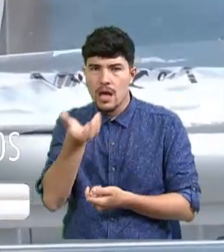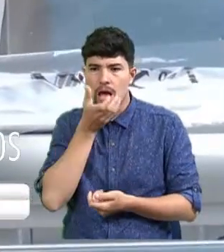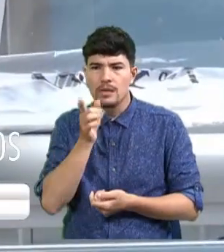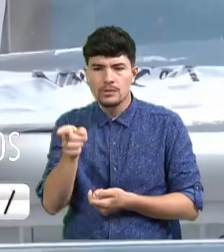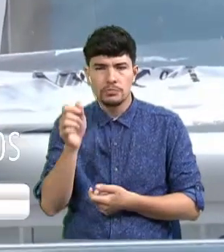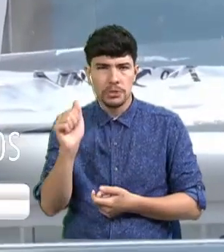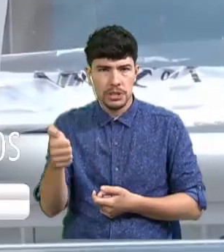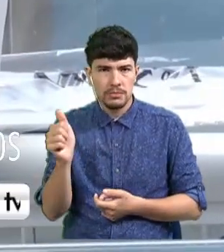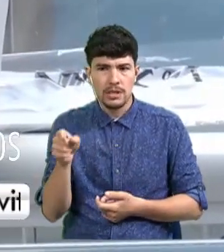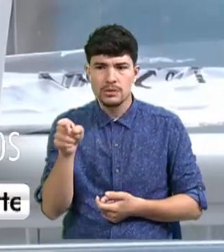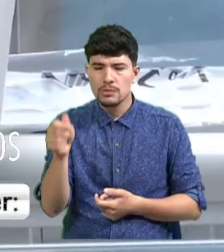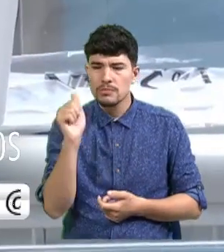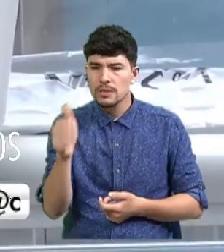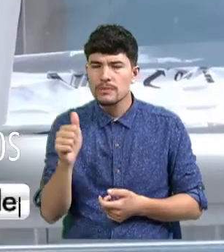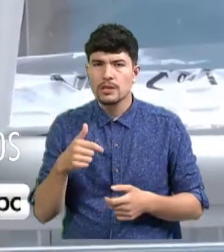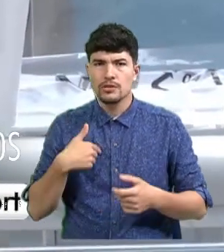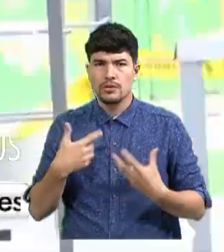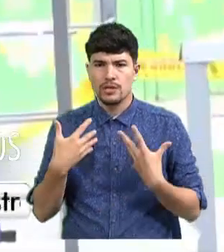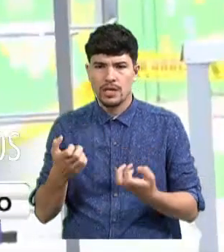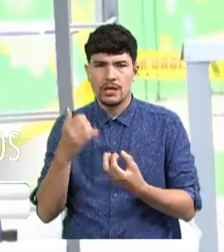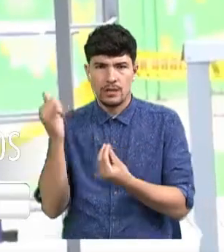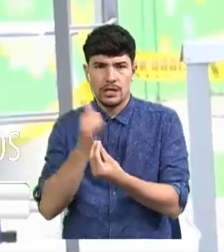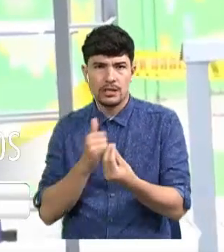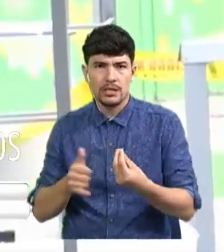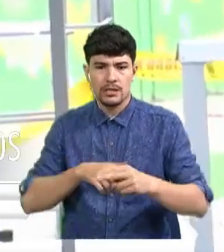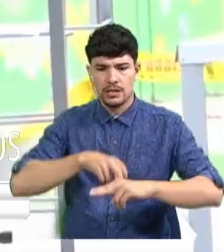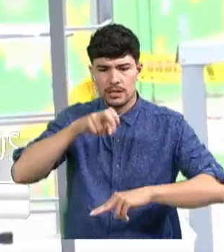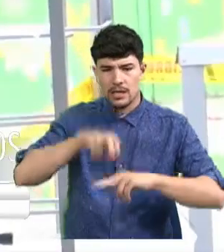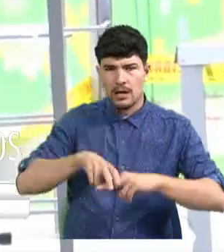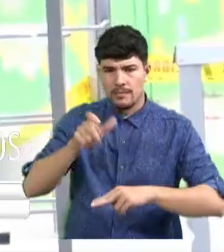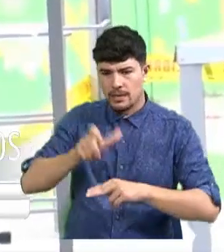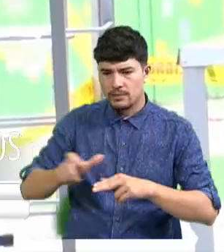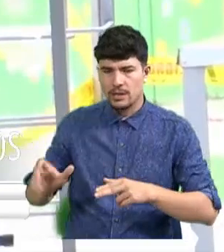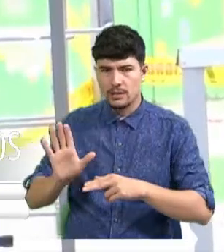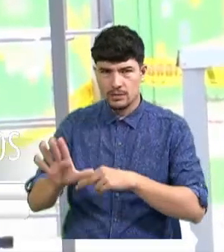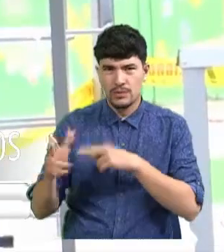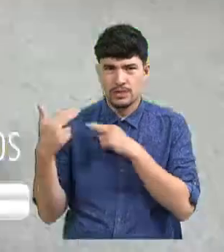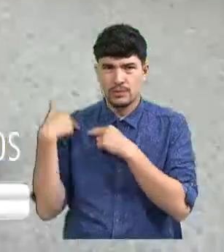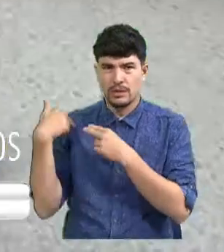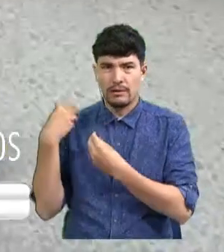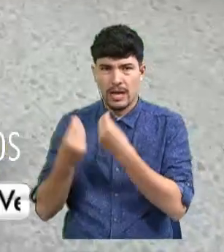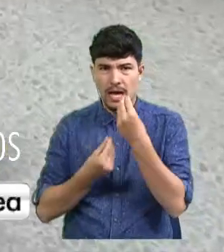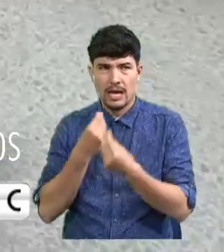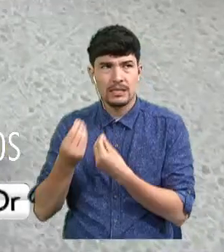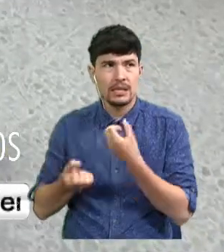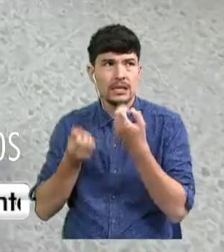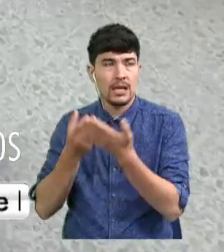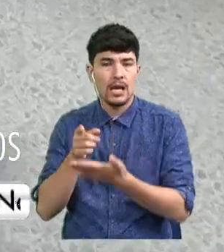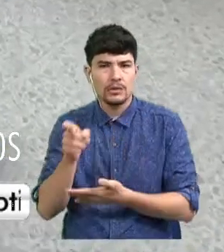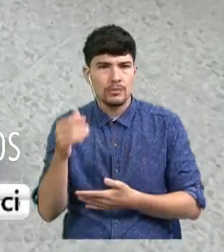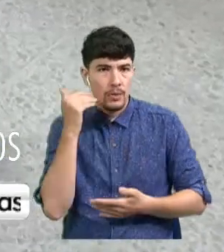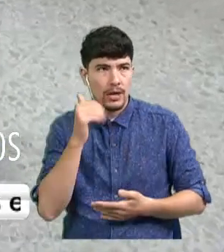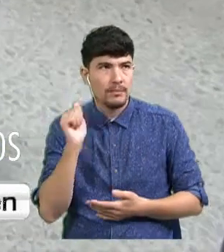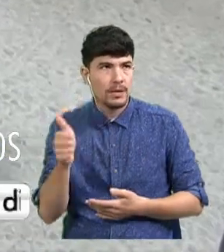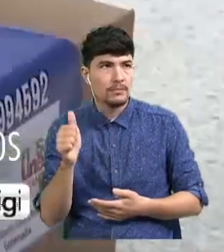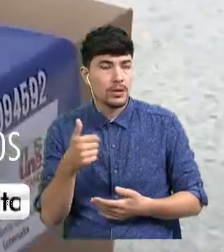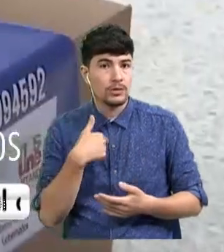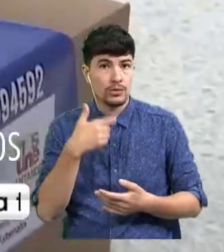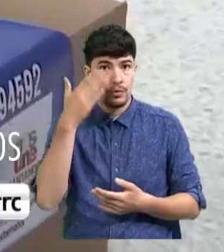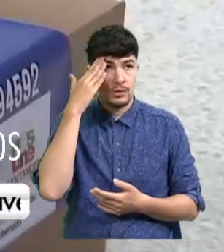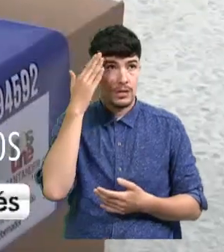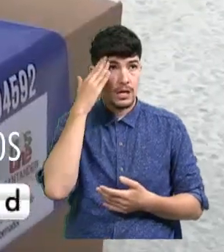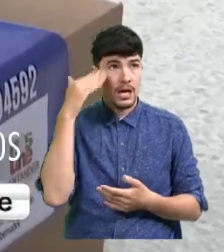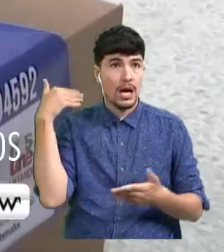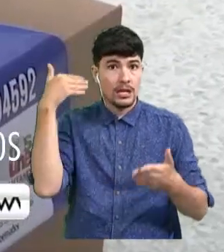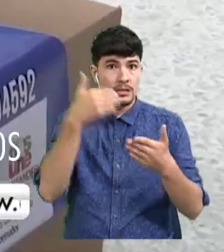ella misma dijo cómo quería su diseño, se sentaron con las personas encargadas de hacer este aporte. Ella misma dijo, como yo sé hasta